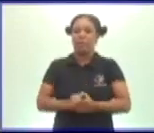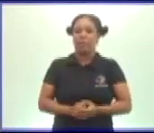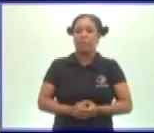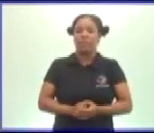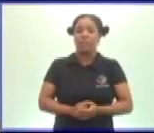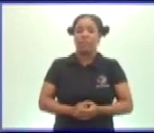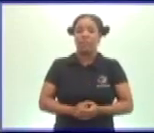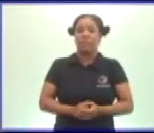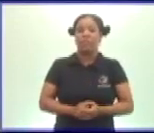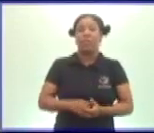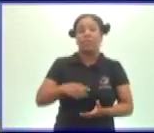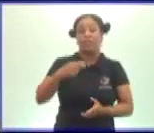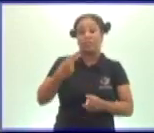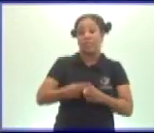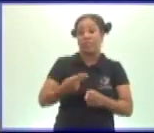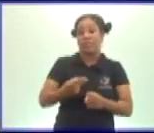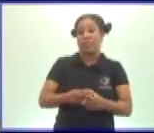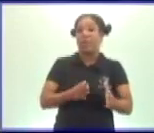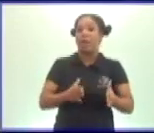fase dispersante.